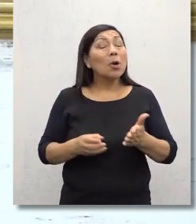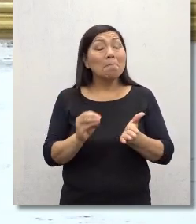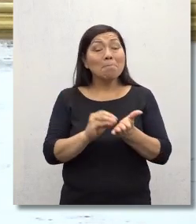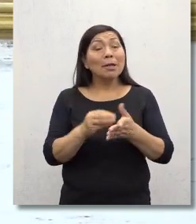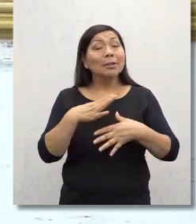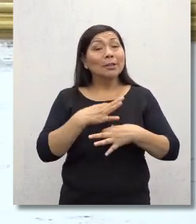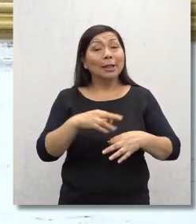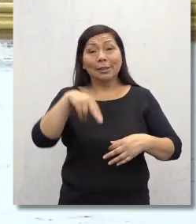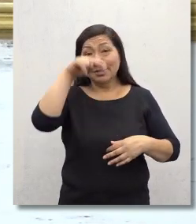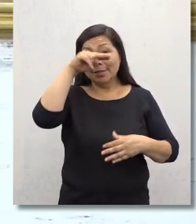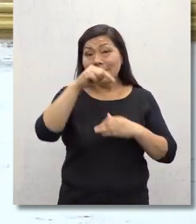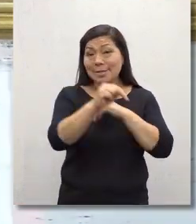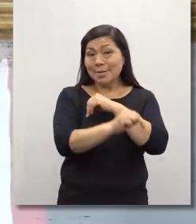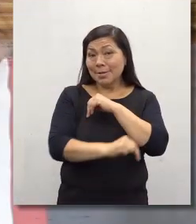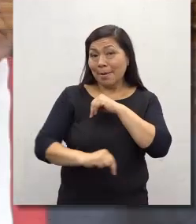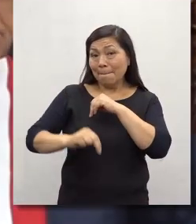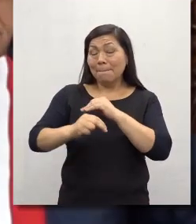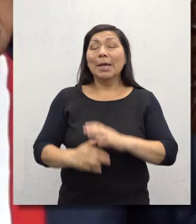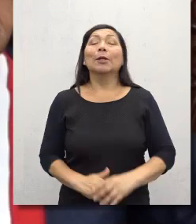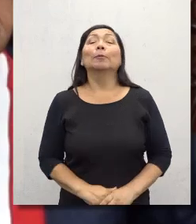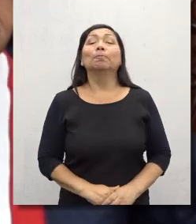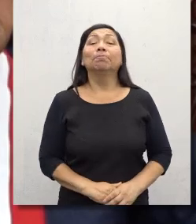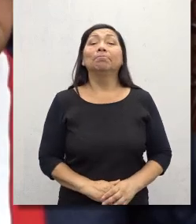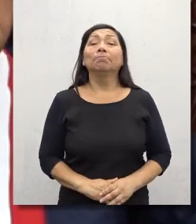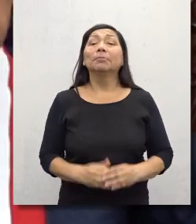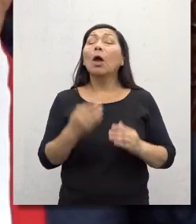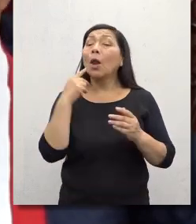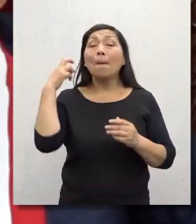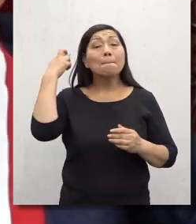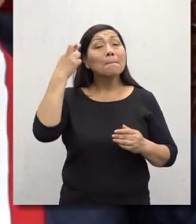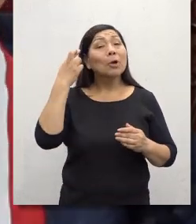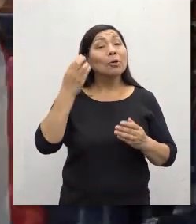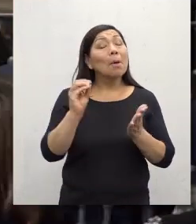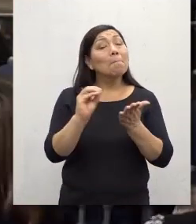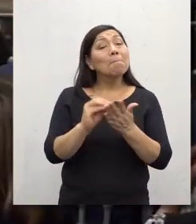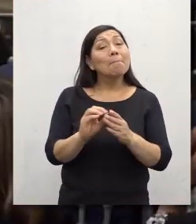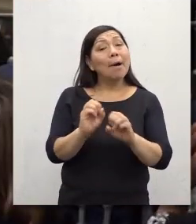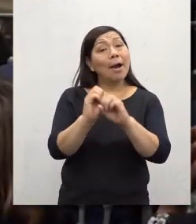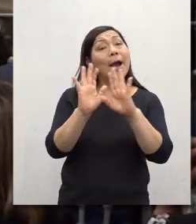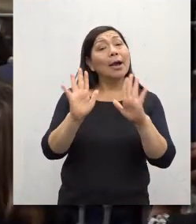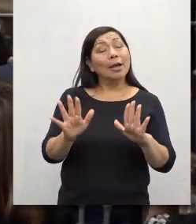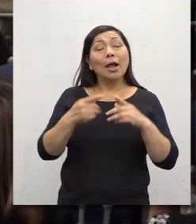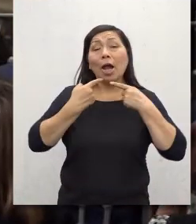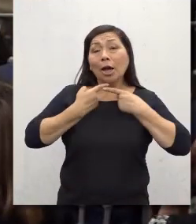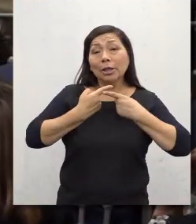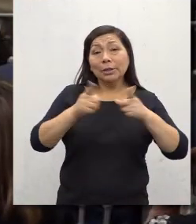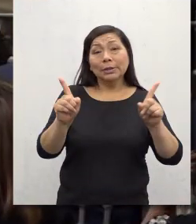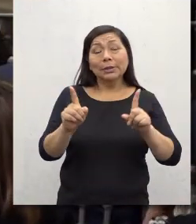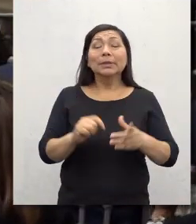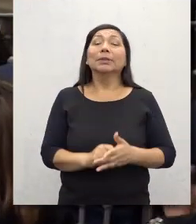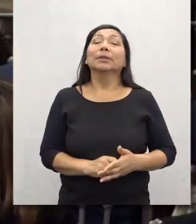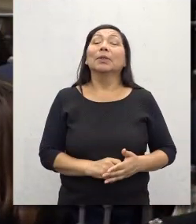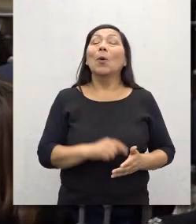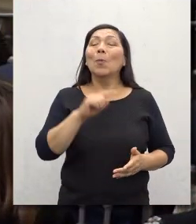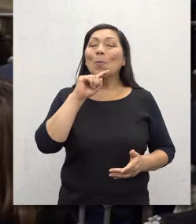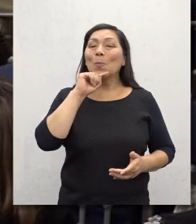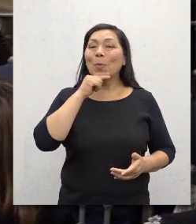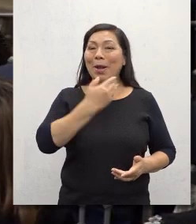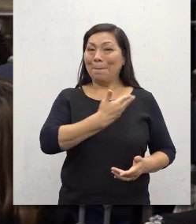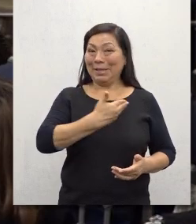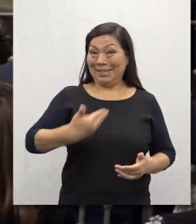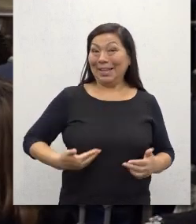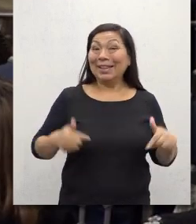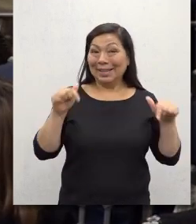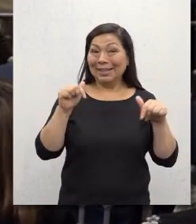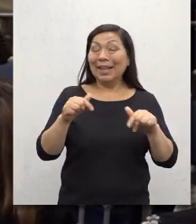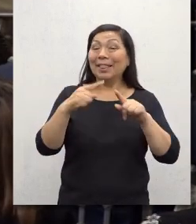gran interés nacional. En el marco de la política de transparencia anunciada por Marianela Ledesma